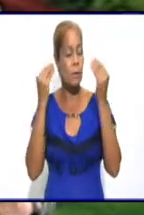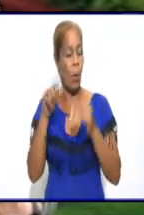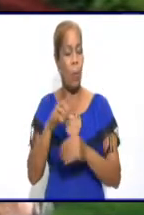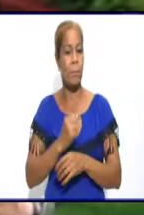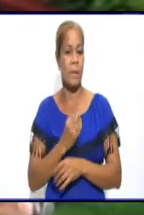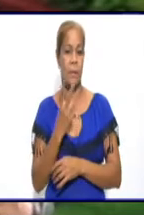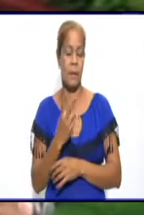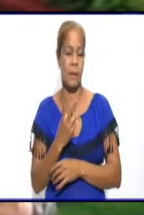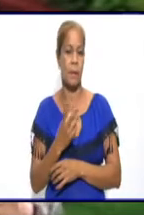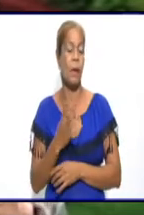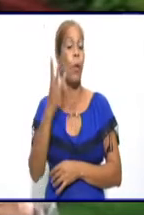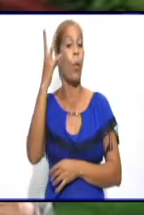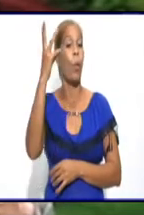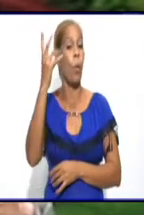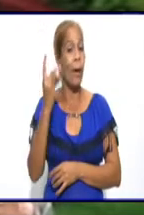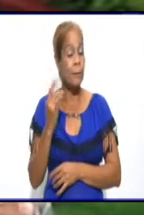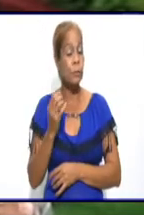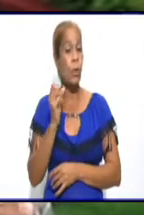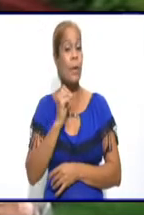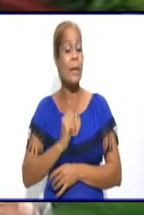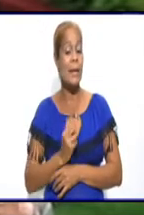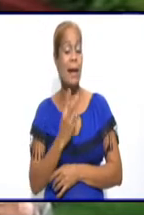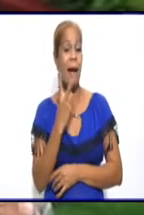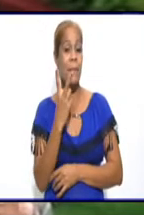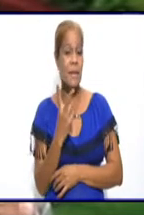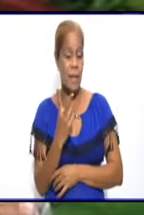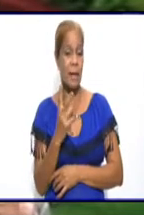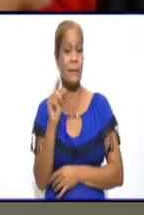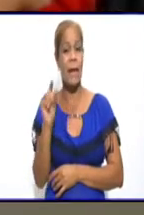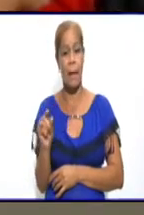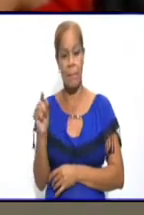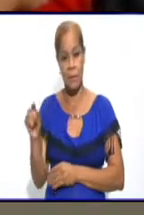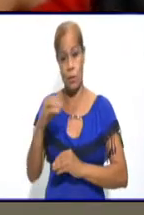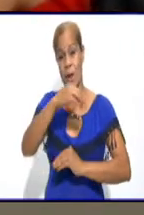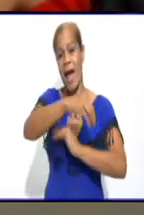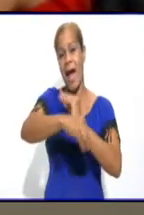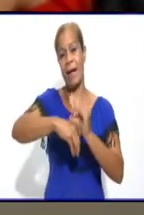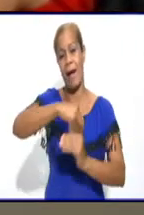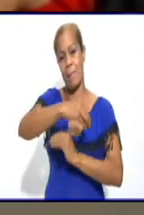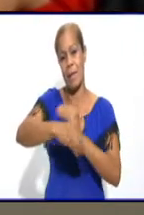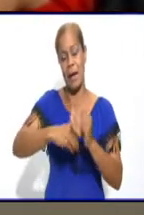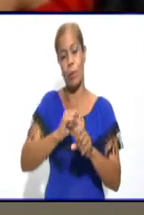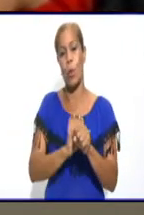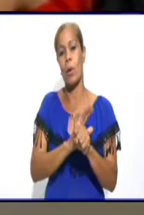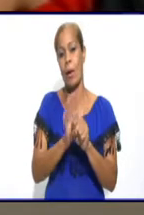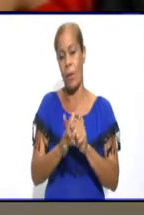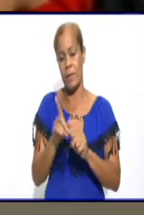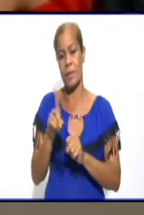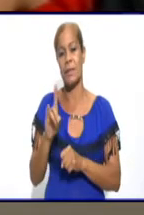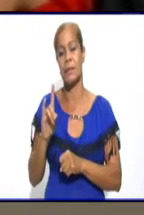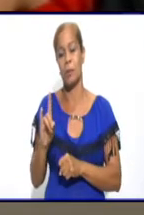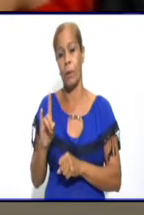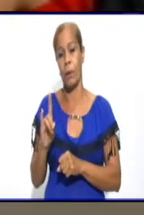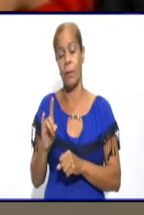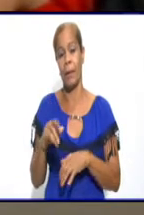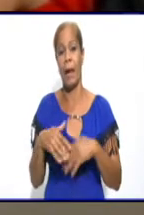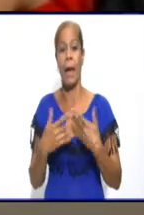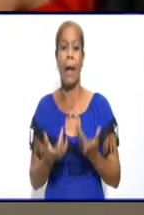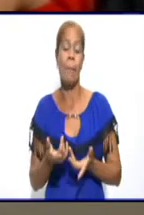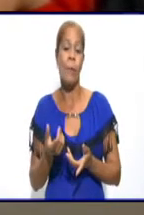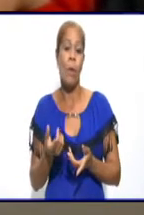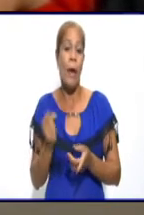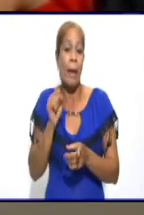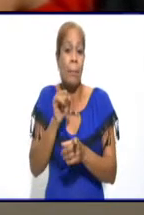cuánto ha cambiado la vida de las personas en el mundo lakovic 19 y vamos desde una sencilla prenda el nasobuco